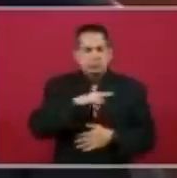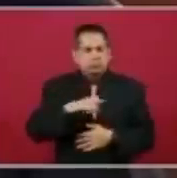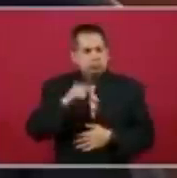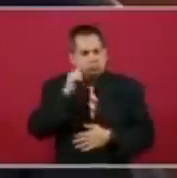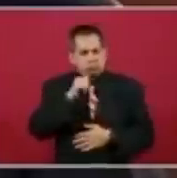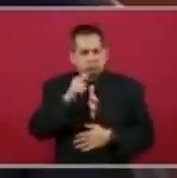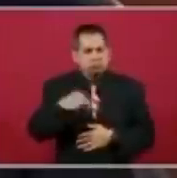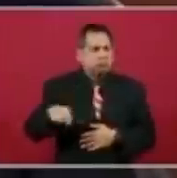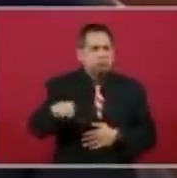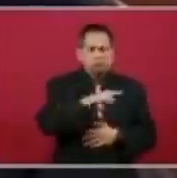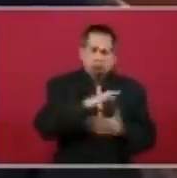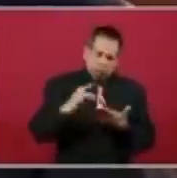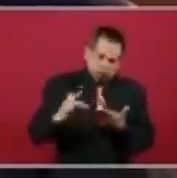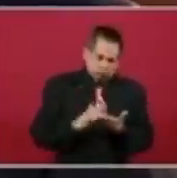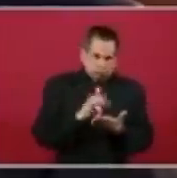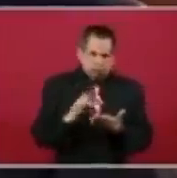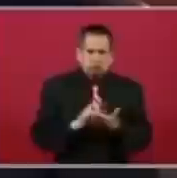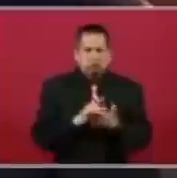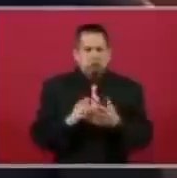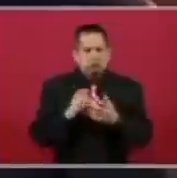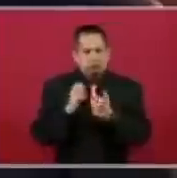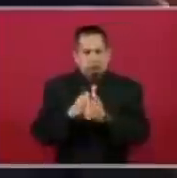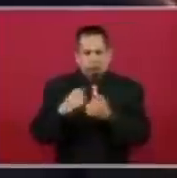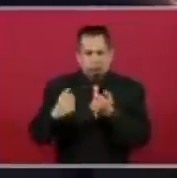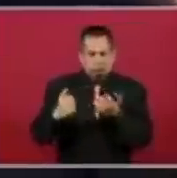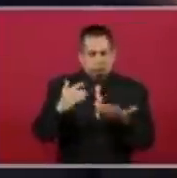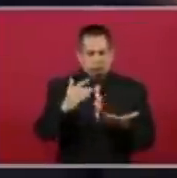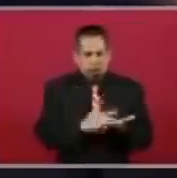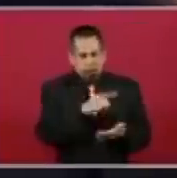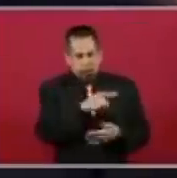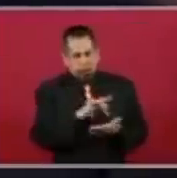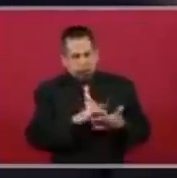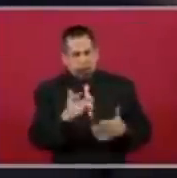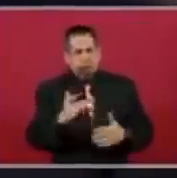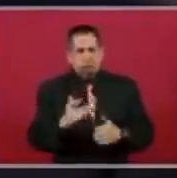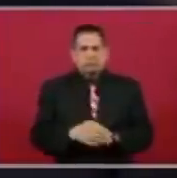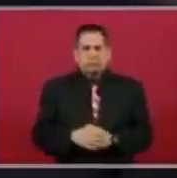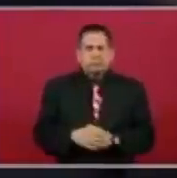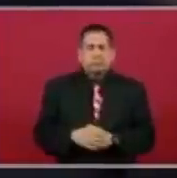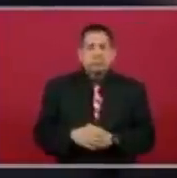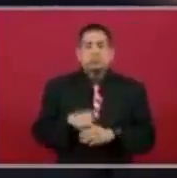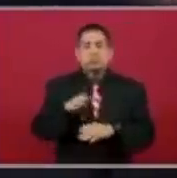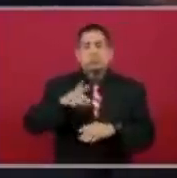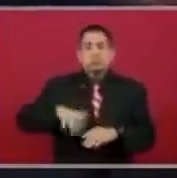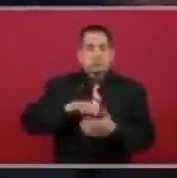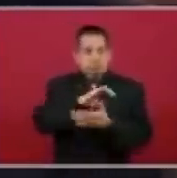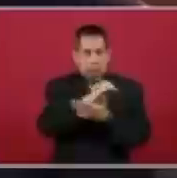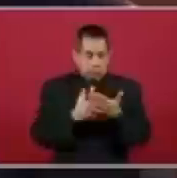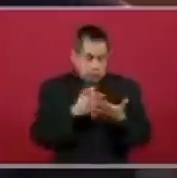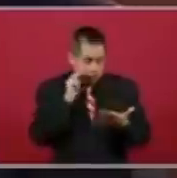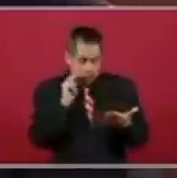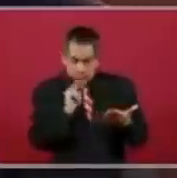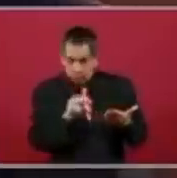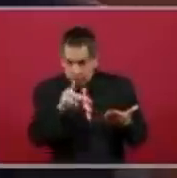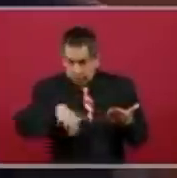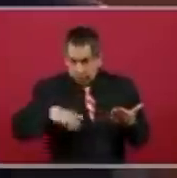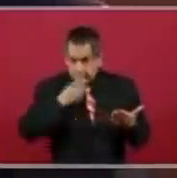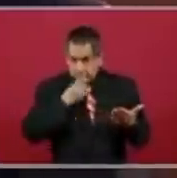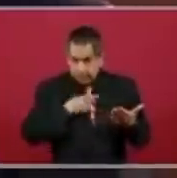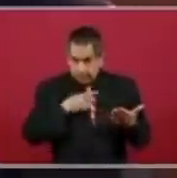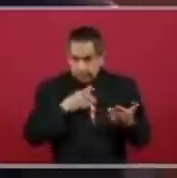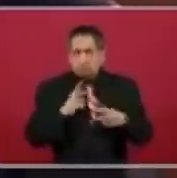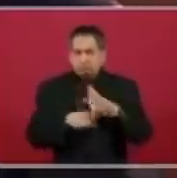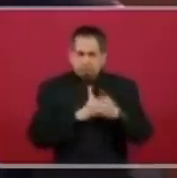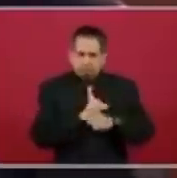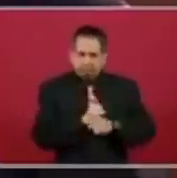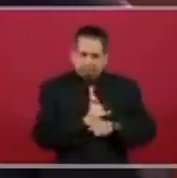con su apoyo, con su respaldo. Acerca de estos contratos vamos a indagar,